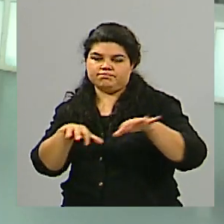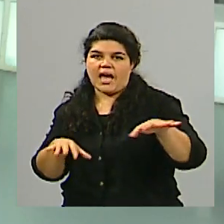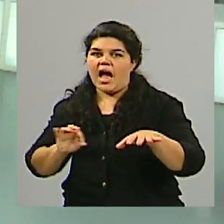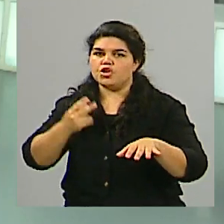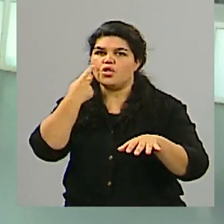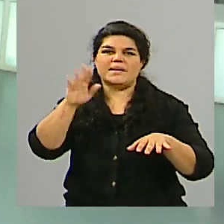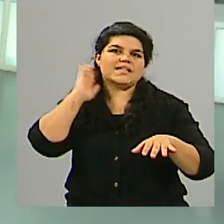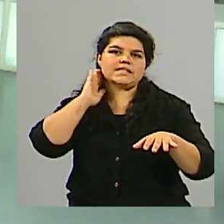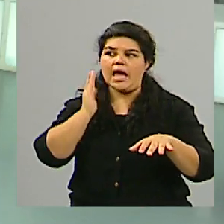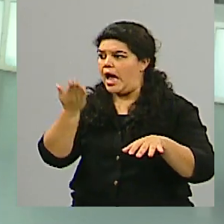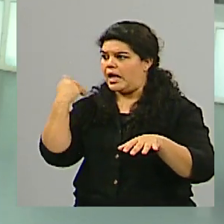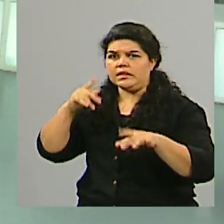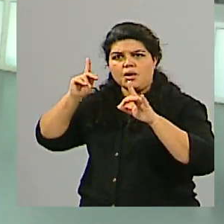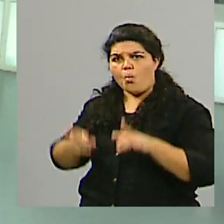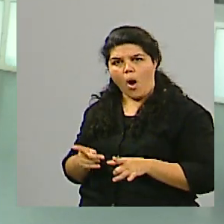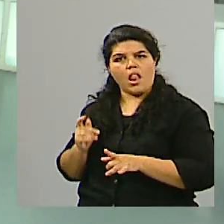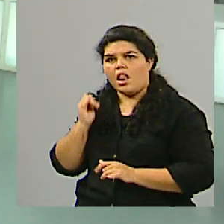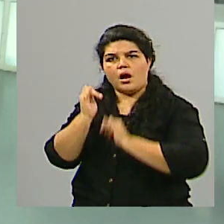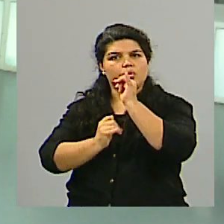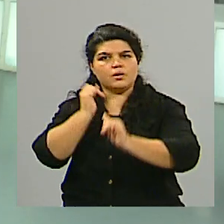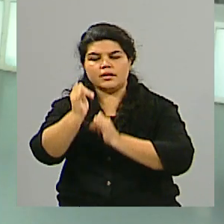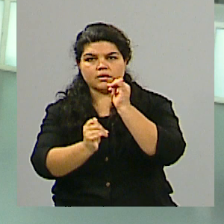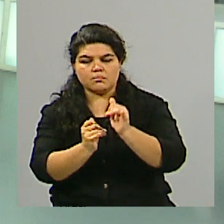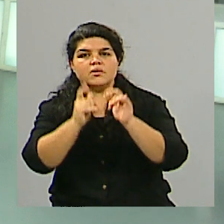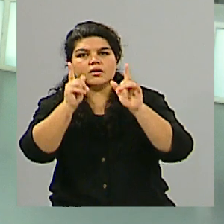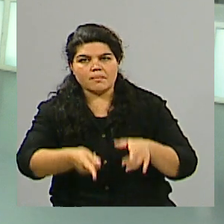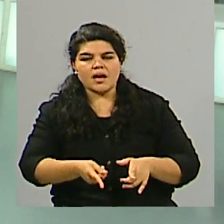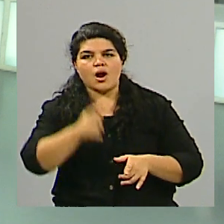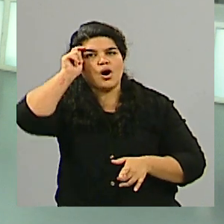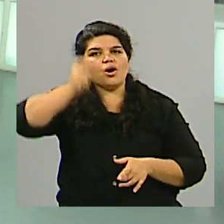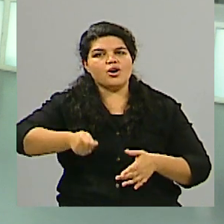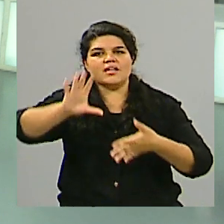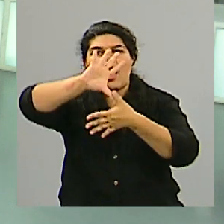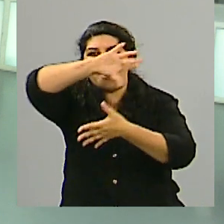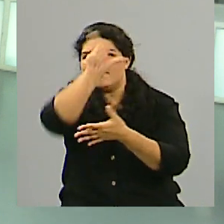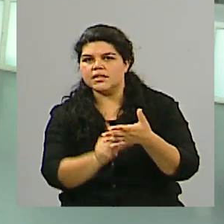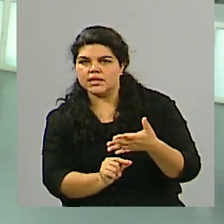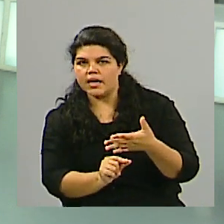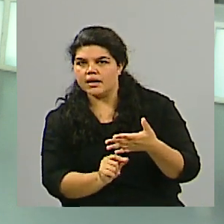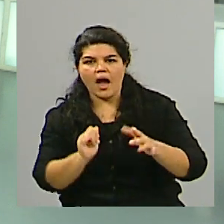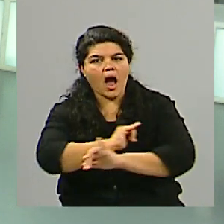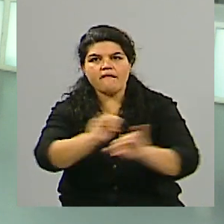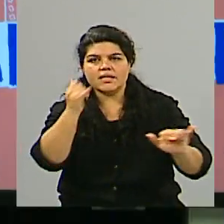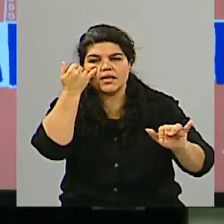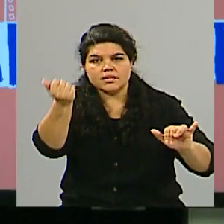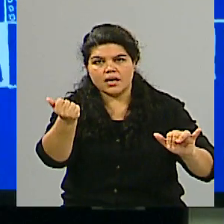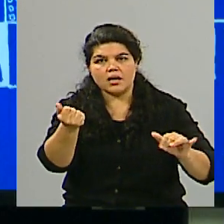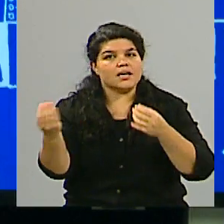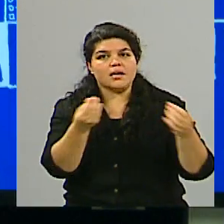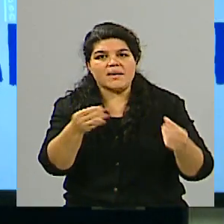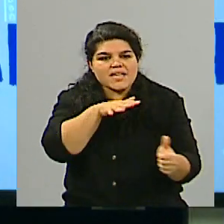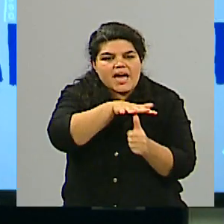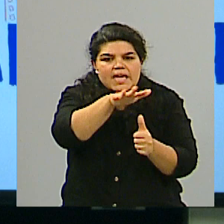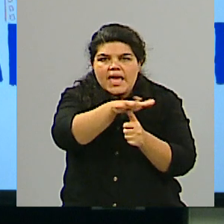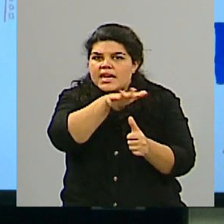2016 también lo viene diciendo, pero particularmente la Corte Interamericana ya lo ha dicho, la obligación de juzgar con perspectiva de